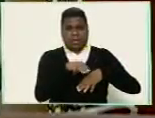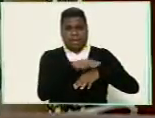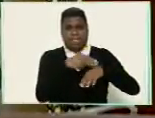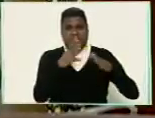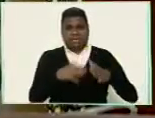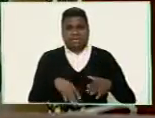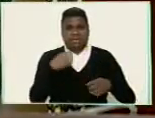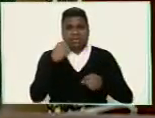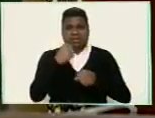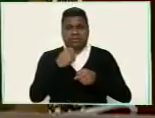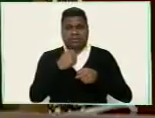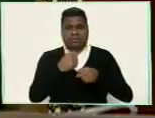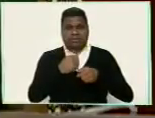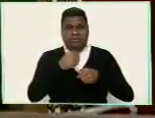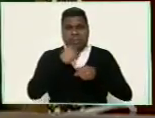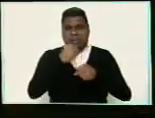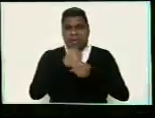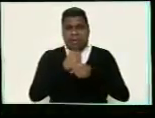Contreras.